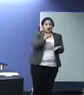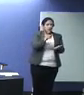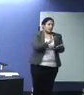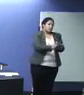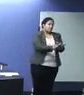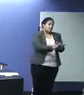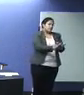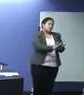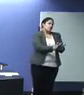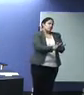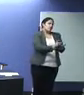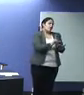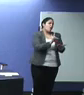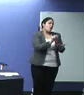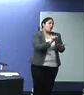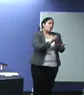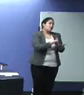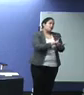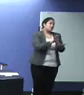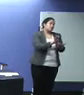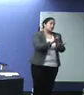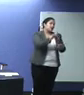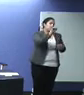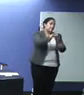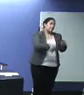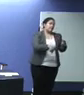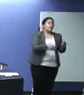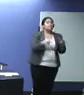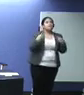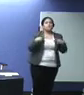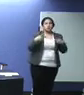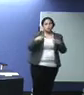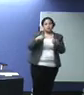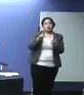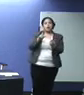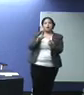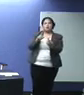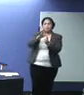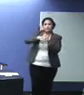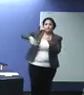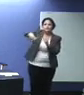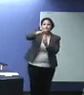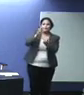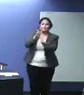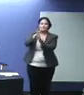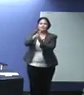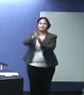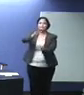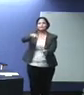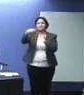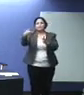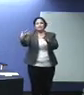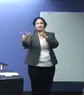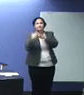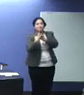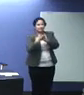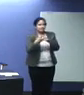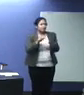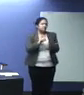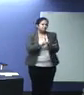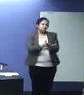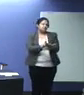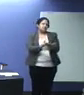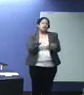políticamente correcto dejo de decir discapacidad para decir diversidad funcional. Pero ¿qué implica esta migración? Y los invitaría a pensar en